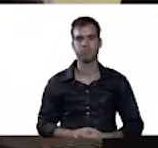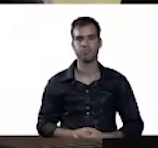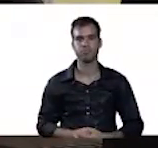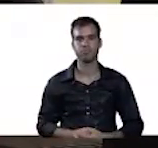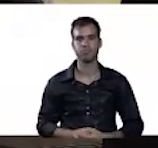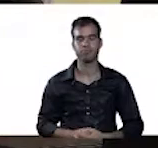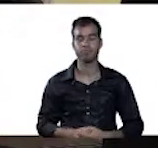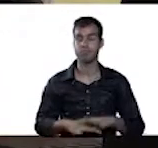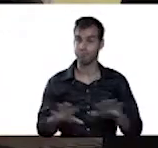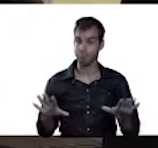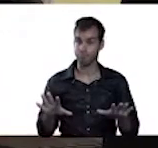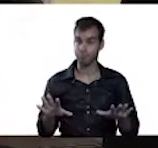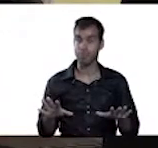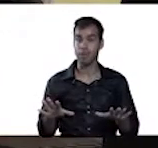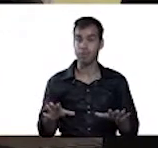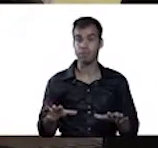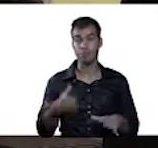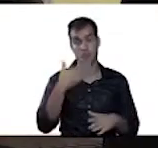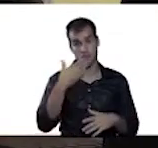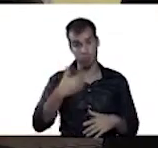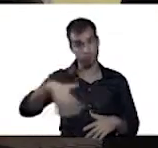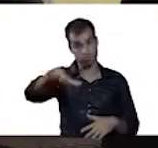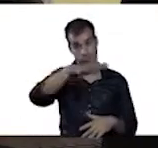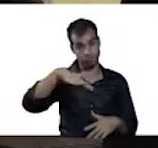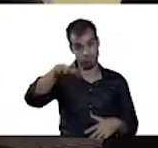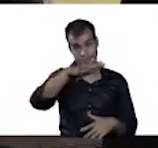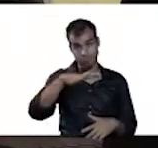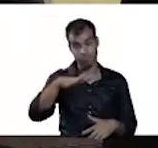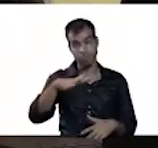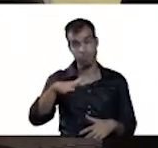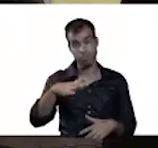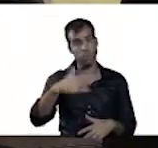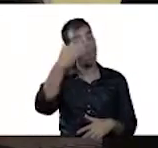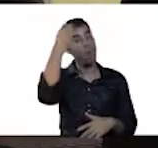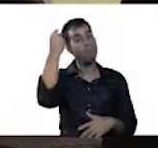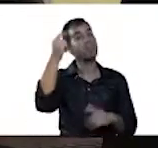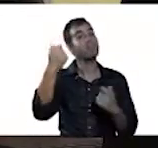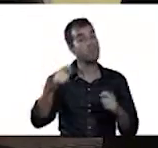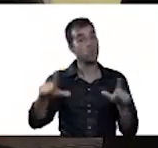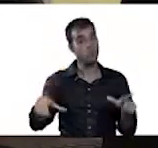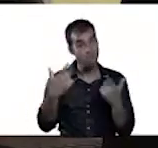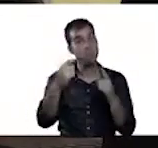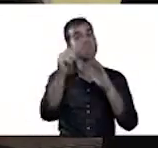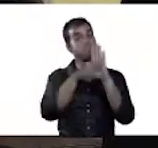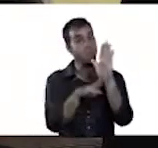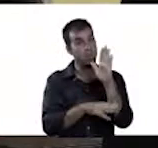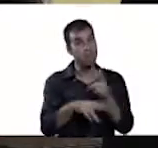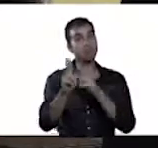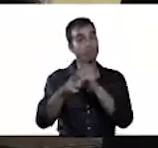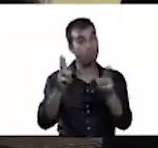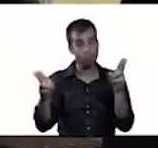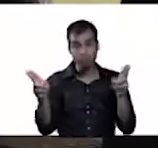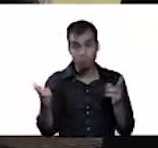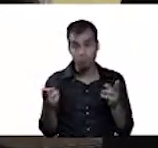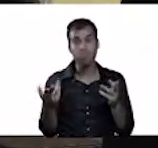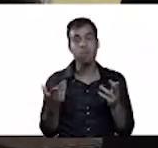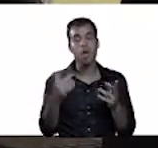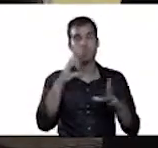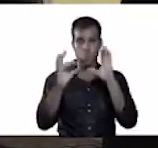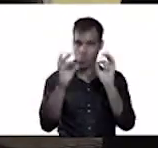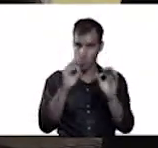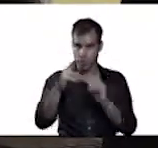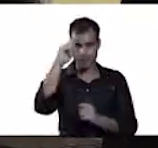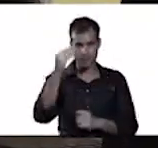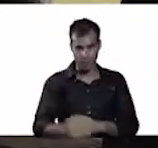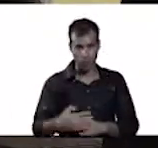No nos queda más que desearles éxitos y no olviden con cumplir las medidas que se han orientado para preservar la